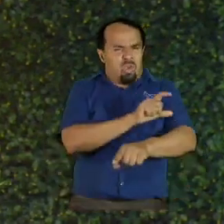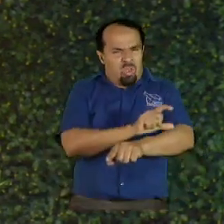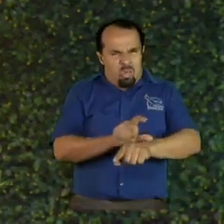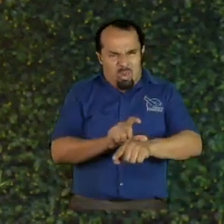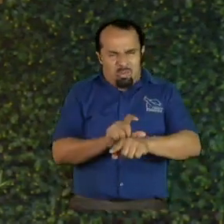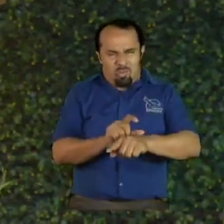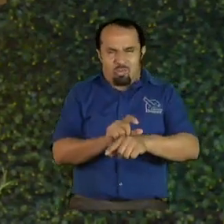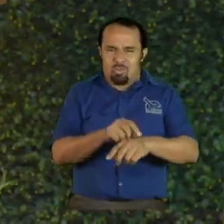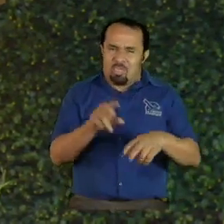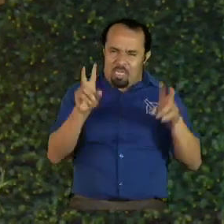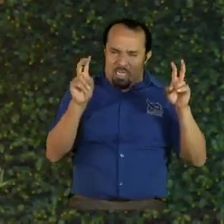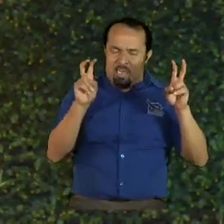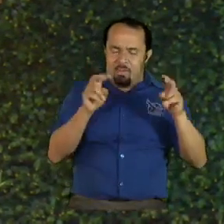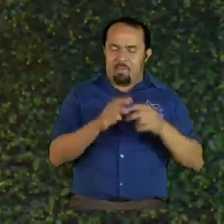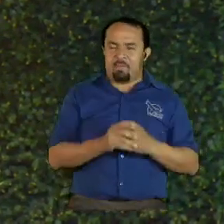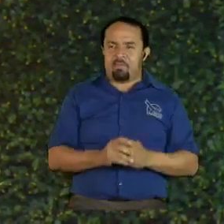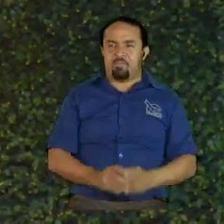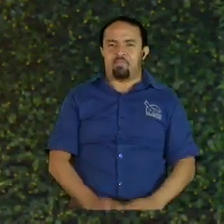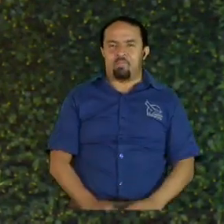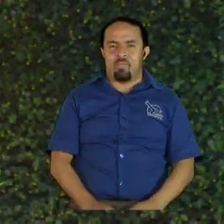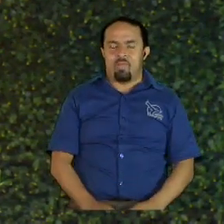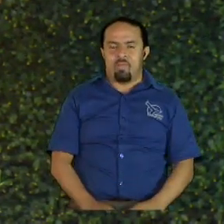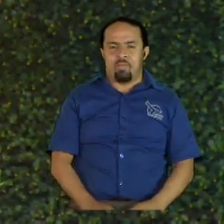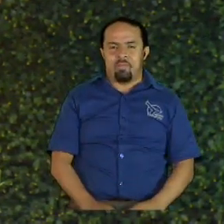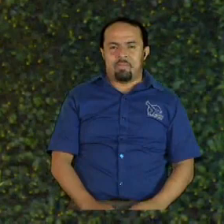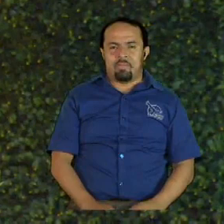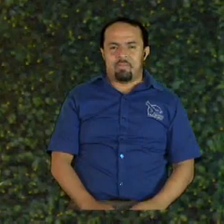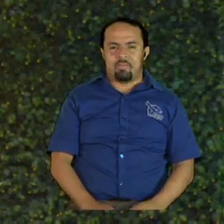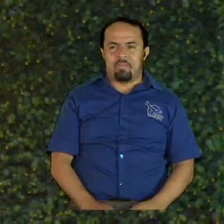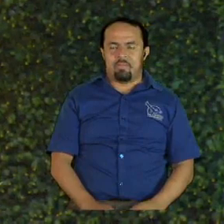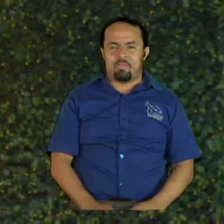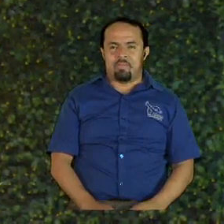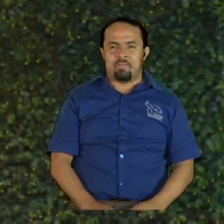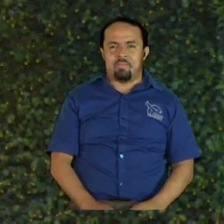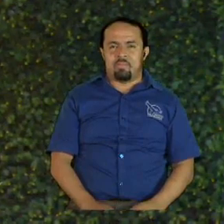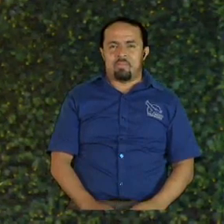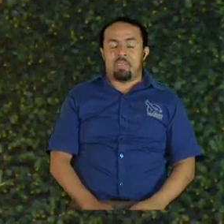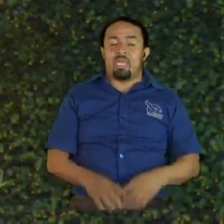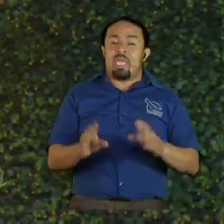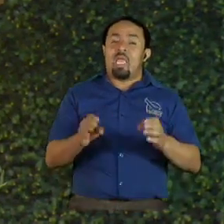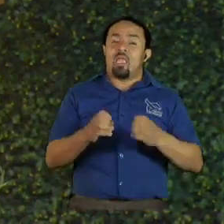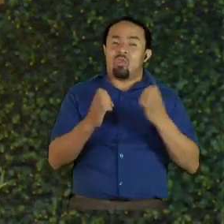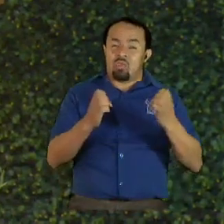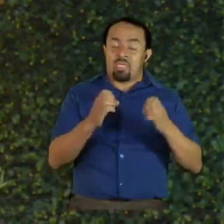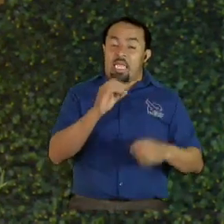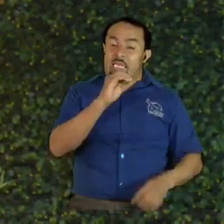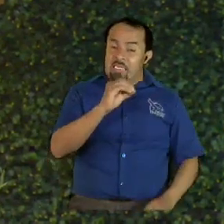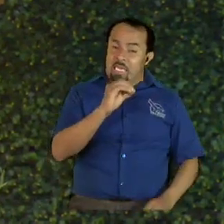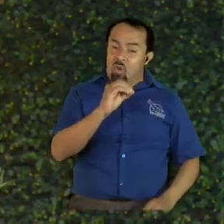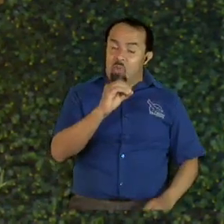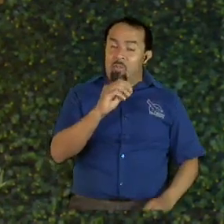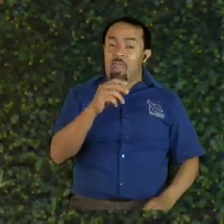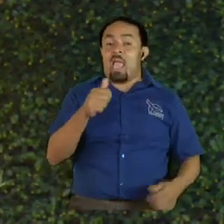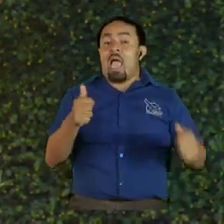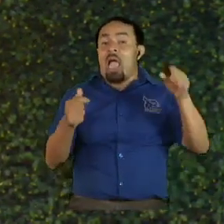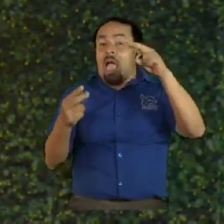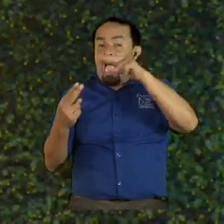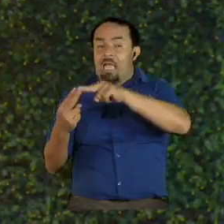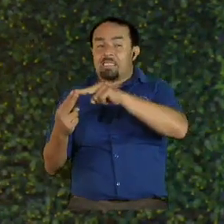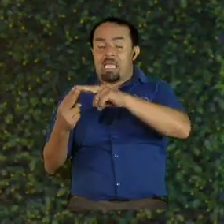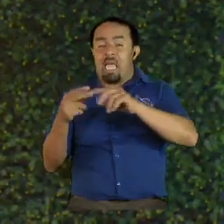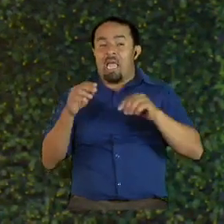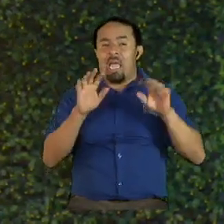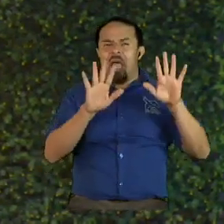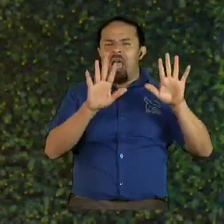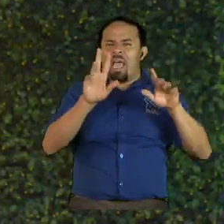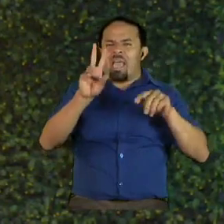orden solamente para exponer de una manera didáctica lo que le estoy tratando de decir. Entonces, de 0 a 12, de 0 a